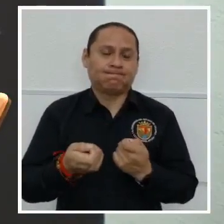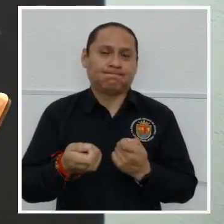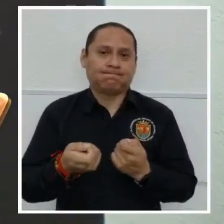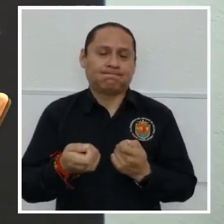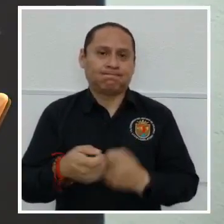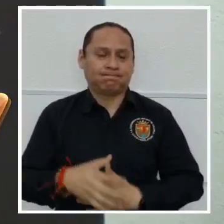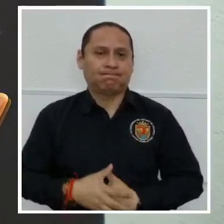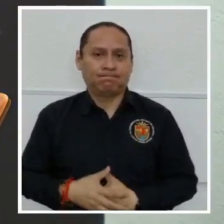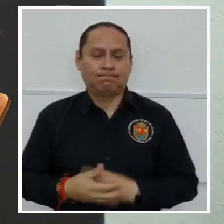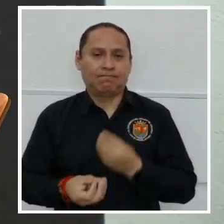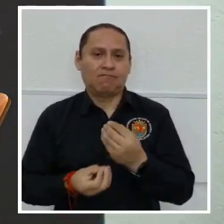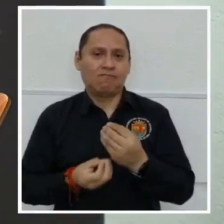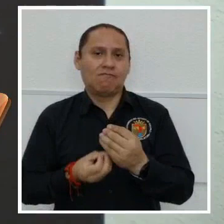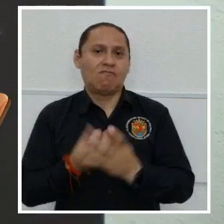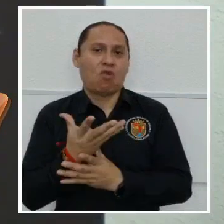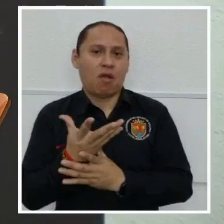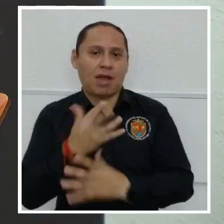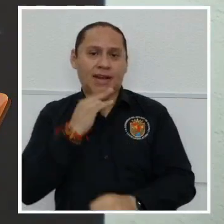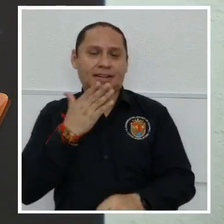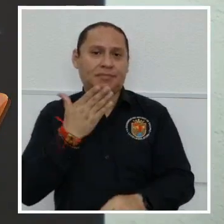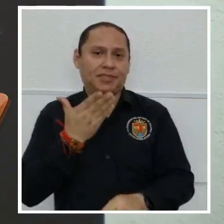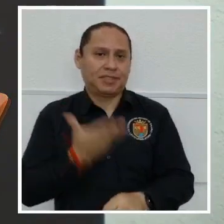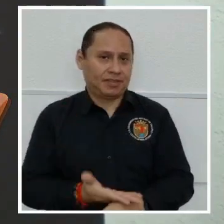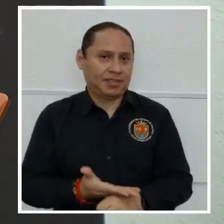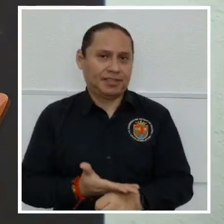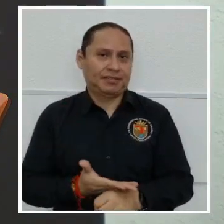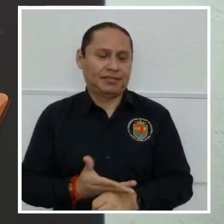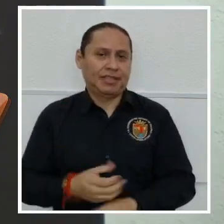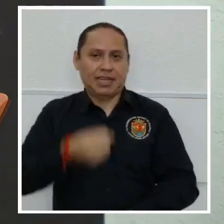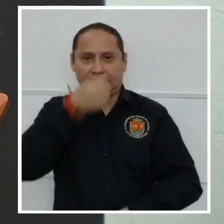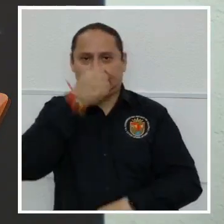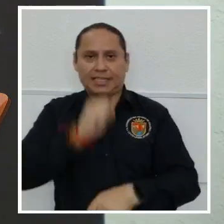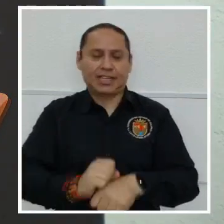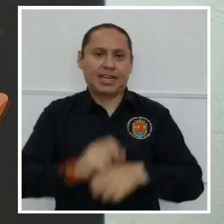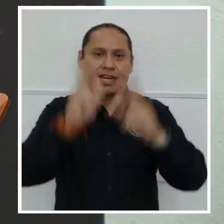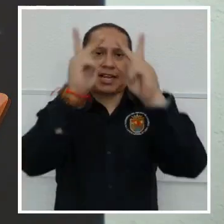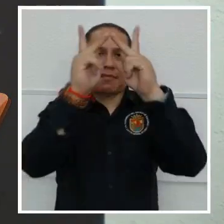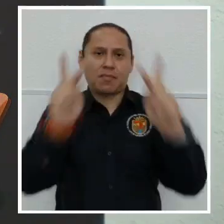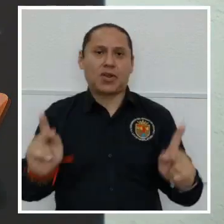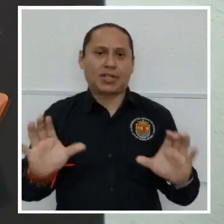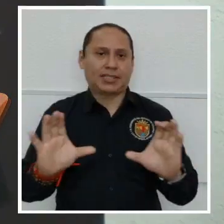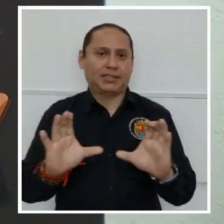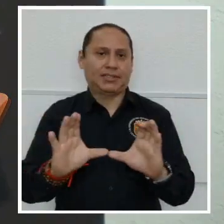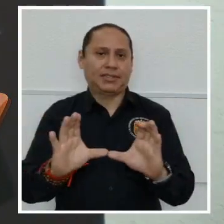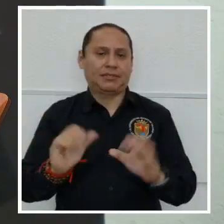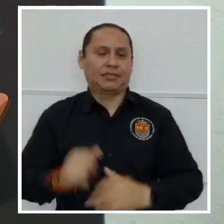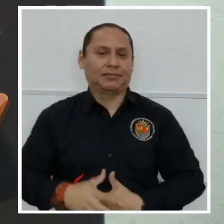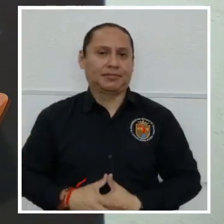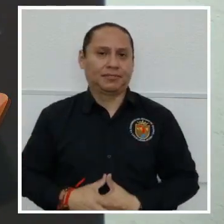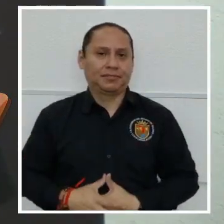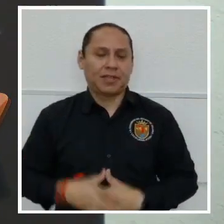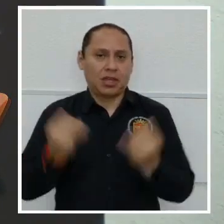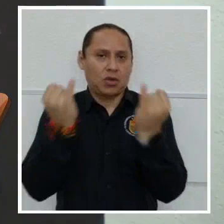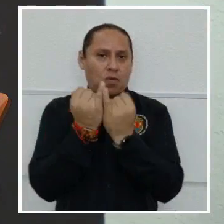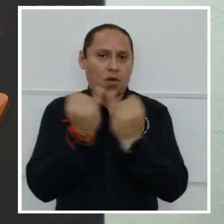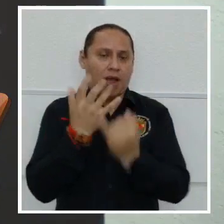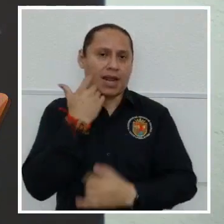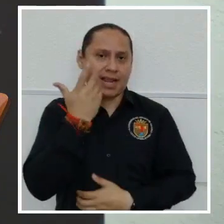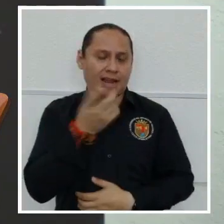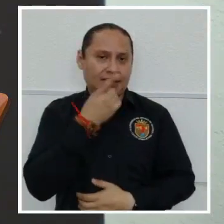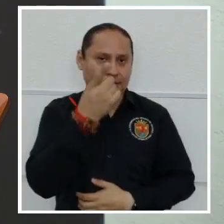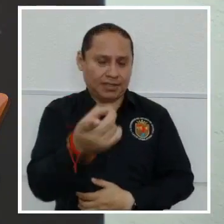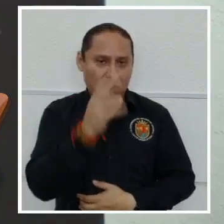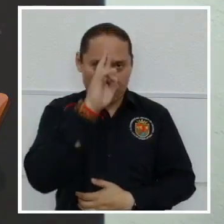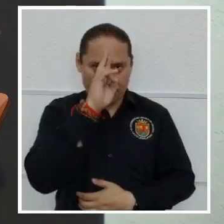esta nueva responsabilidad en la secretaría de Protección Civil también sugiero